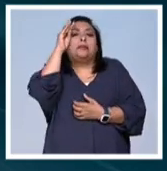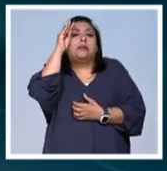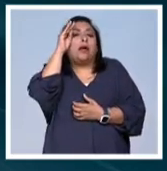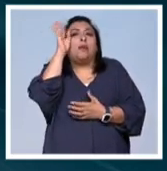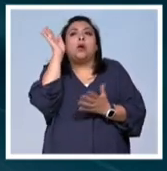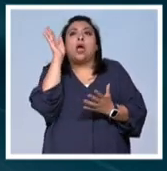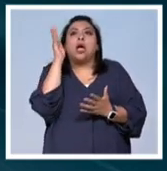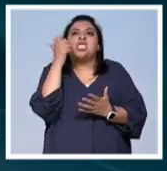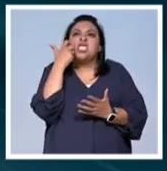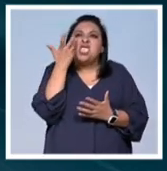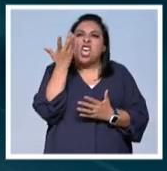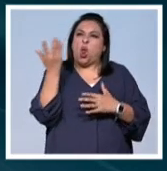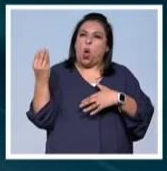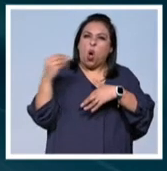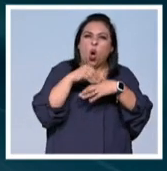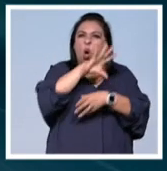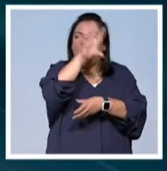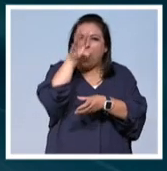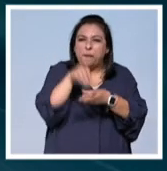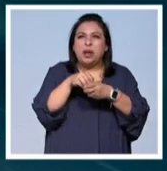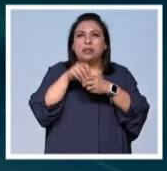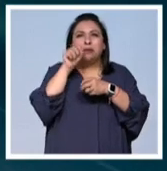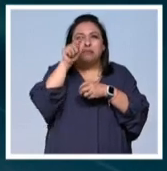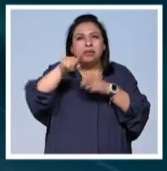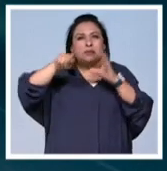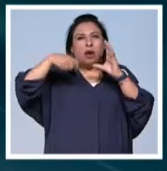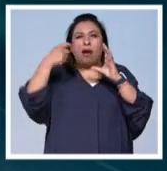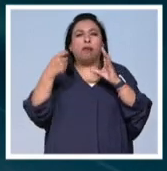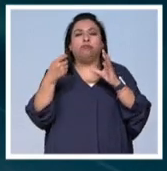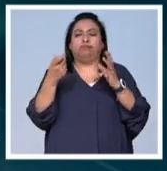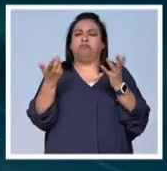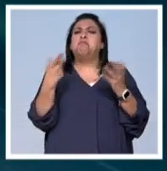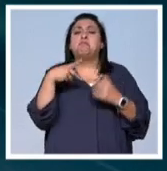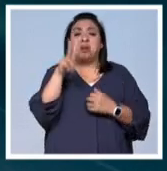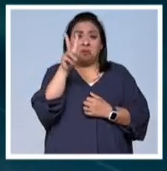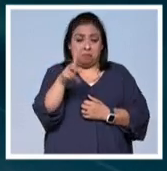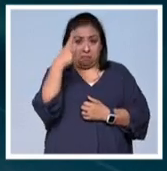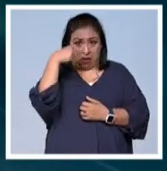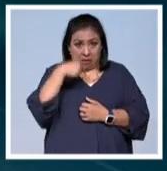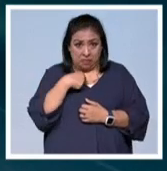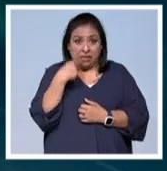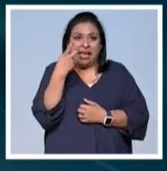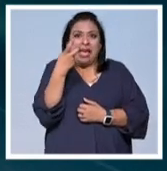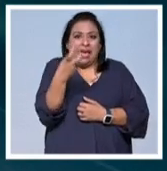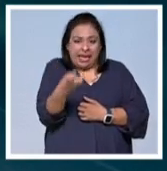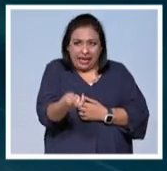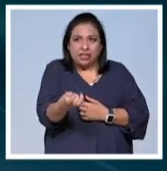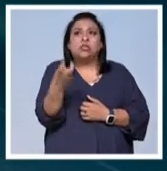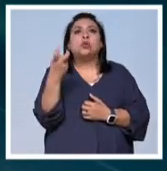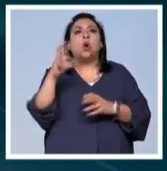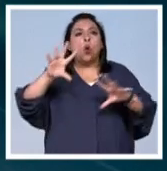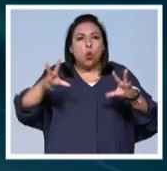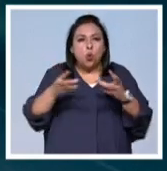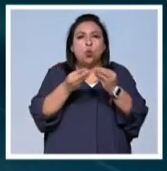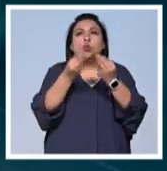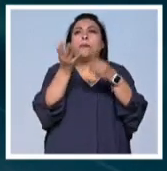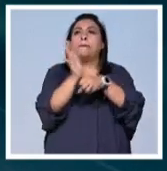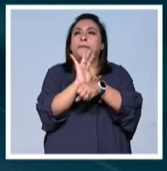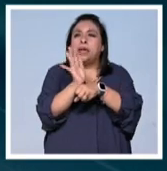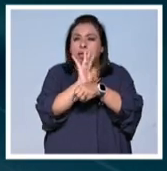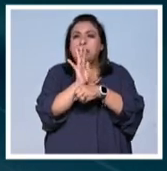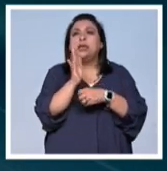ambicioso quererlas meter todas en un en un solo costal Pero insisto para mí eso es lo que termina como de redondear la